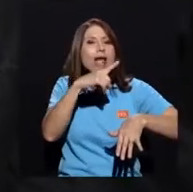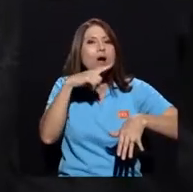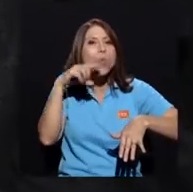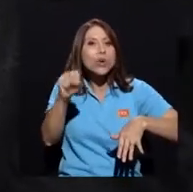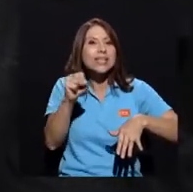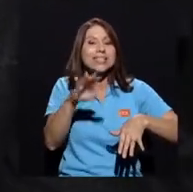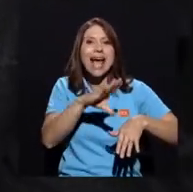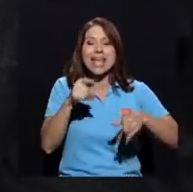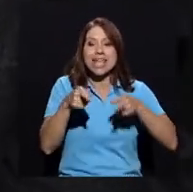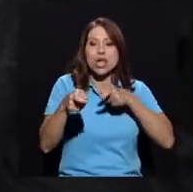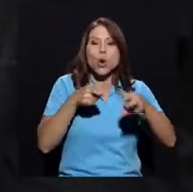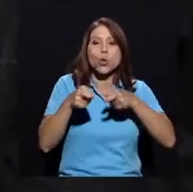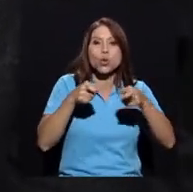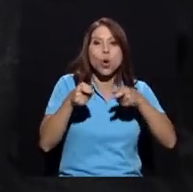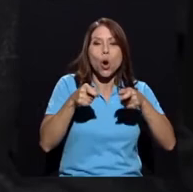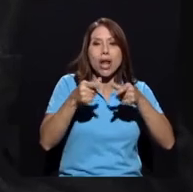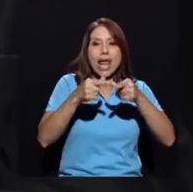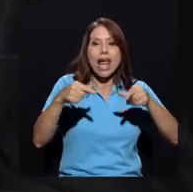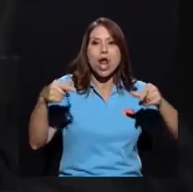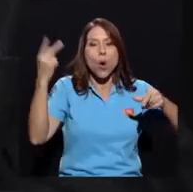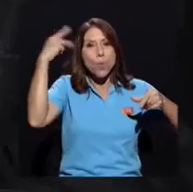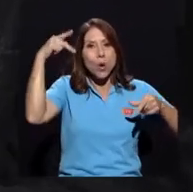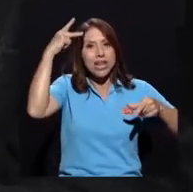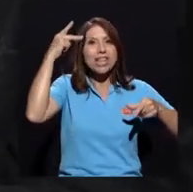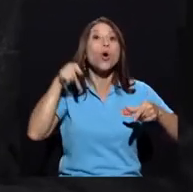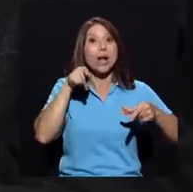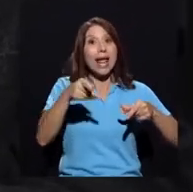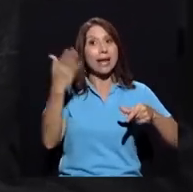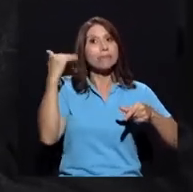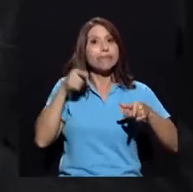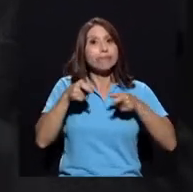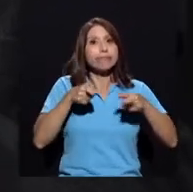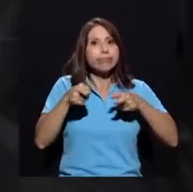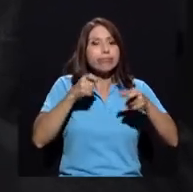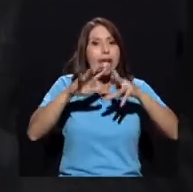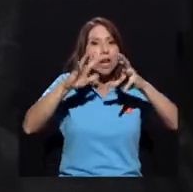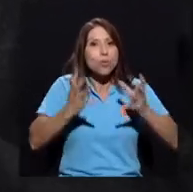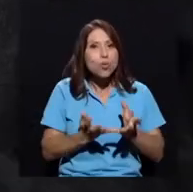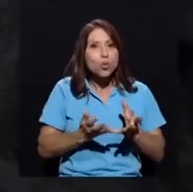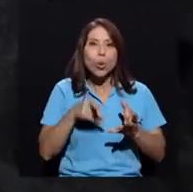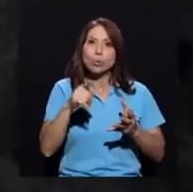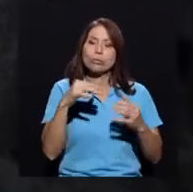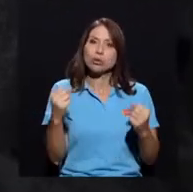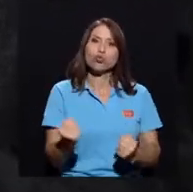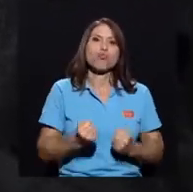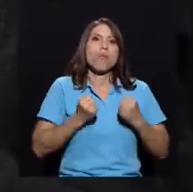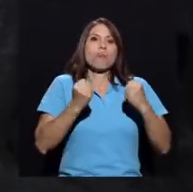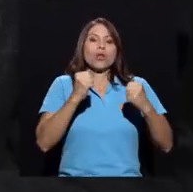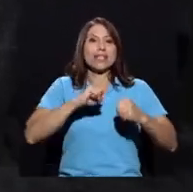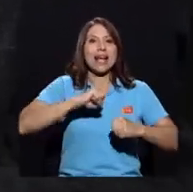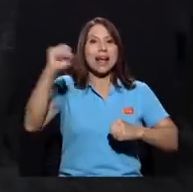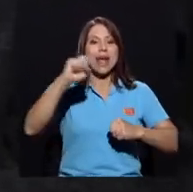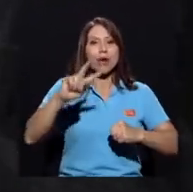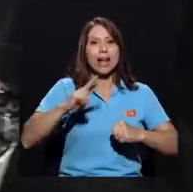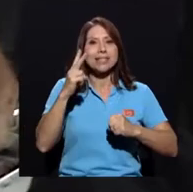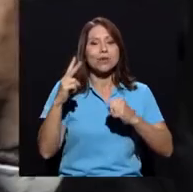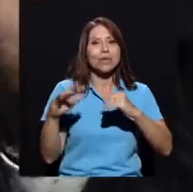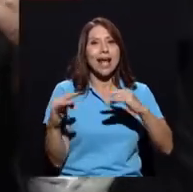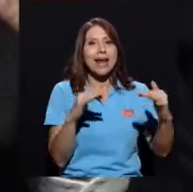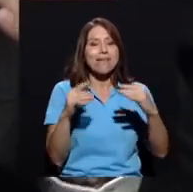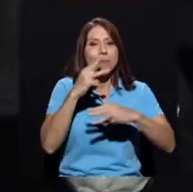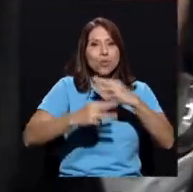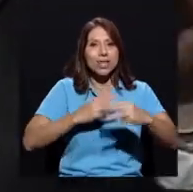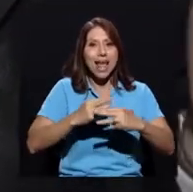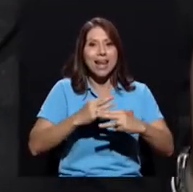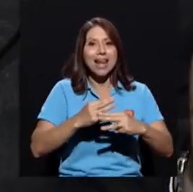control geopolítico que él estaba ejerciendo en el mundo en ese momento. Era definitivamente una superpotencia ganadora de la Segunda Guerra Mundial, y en este caso le